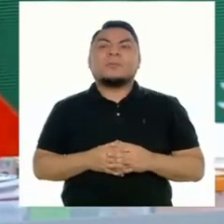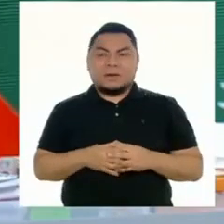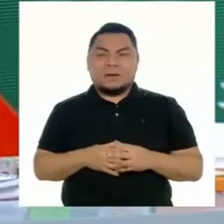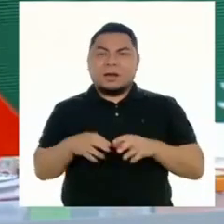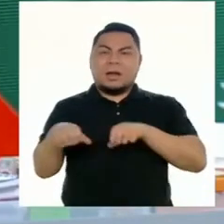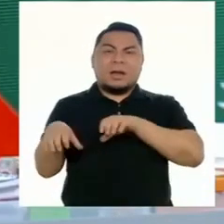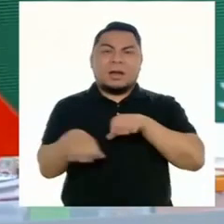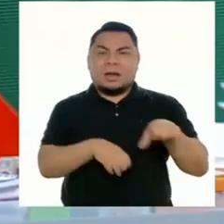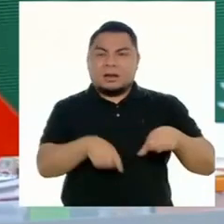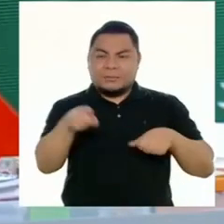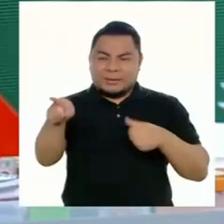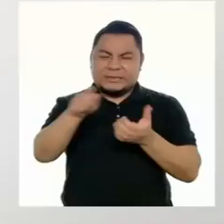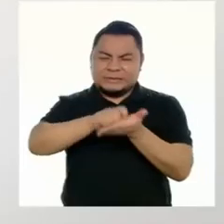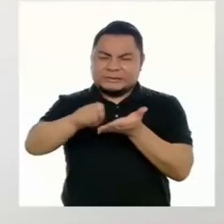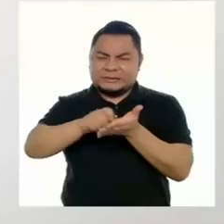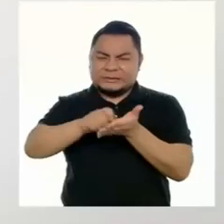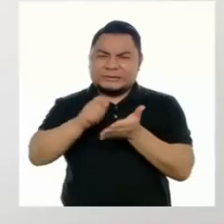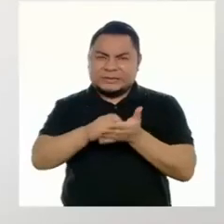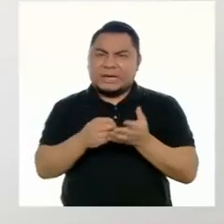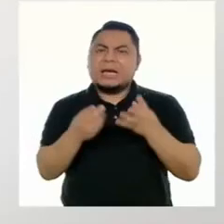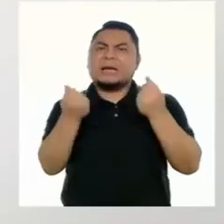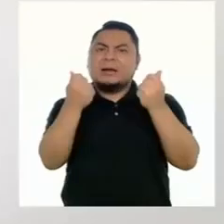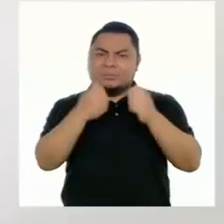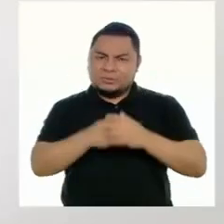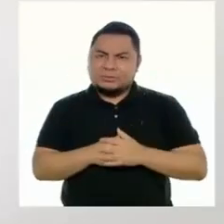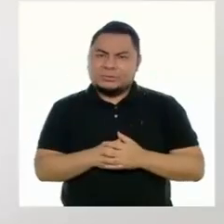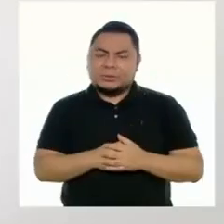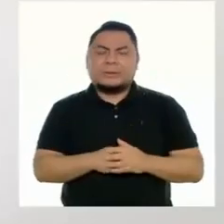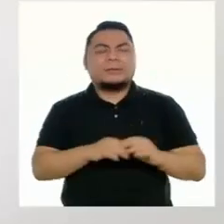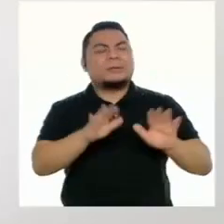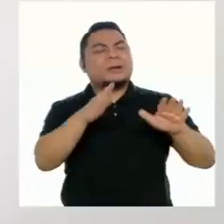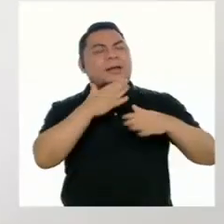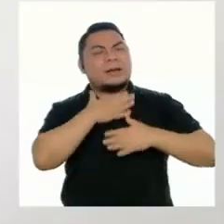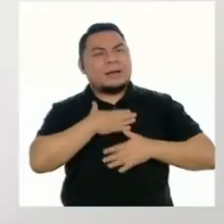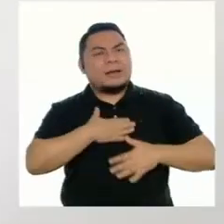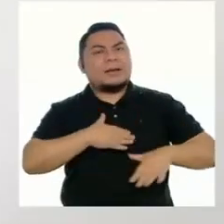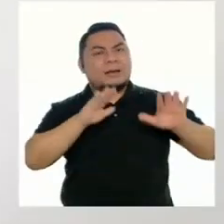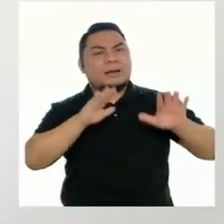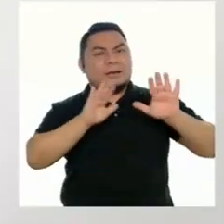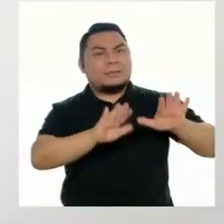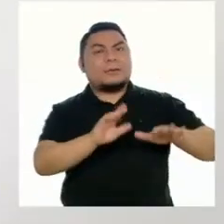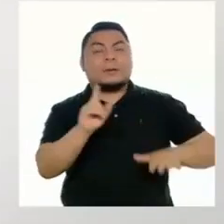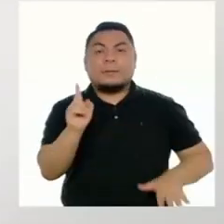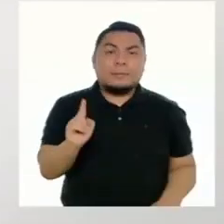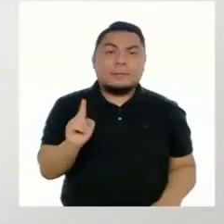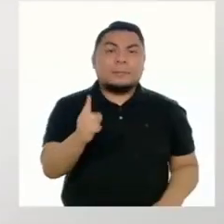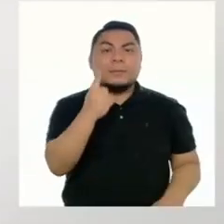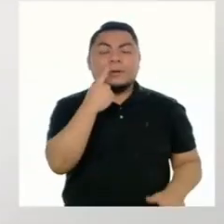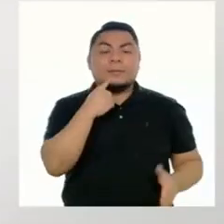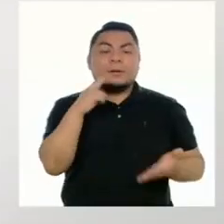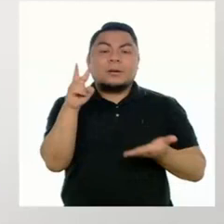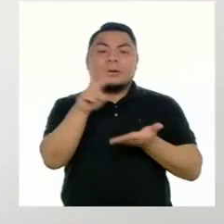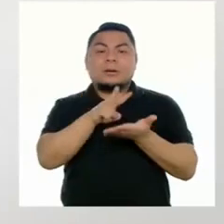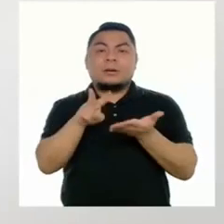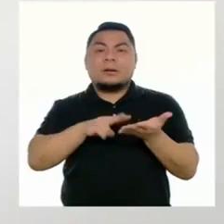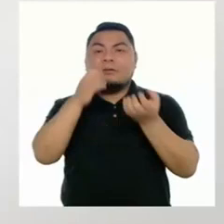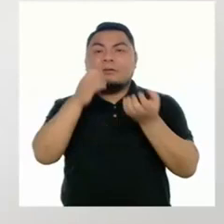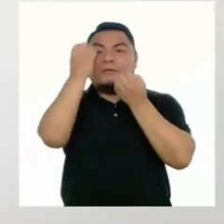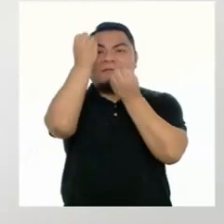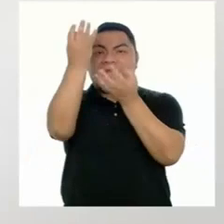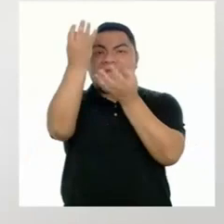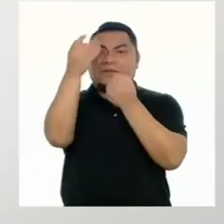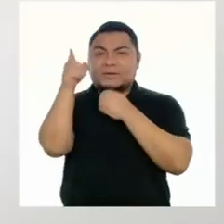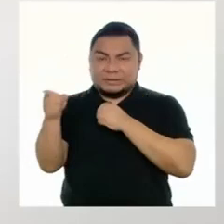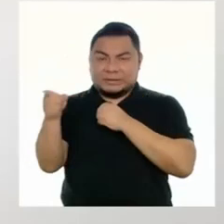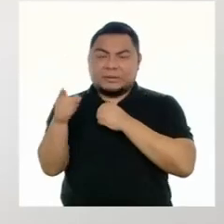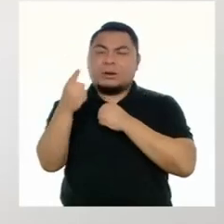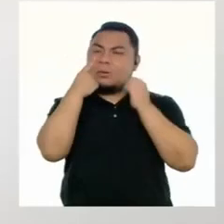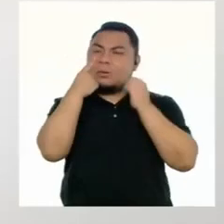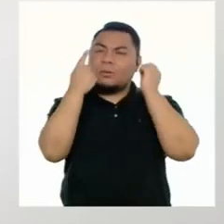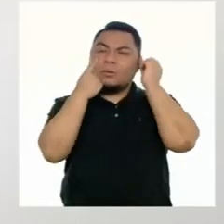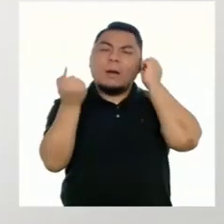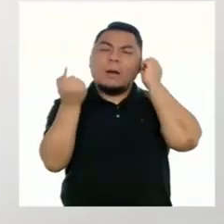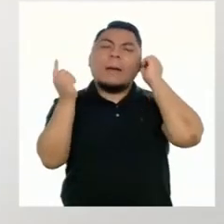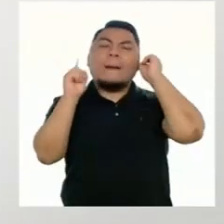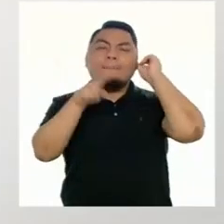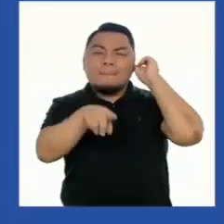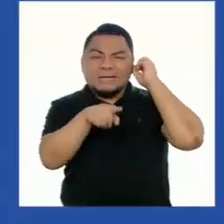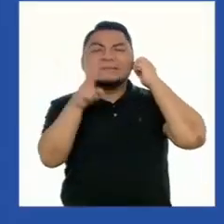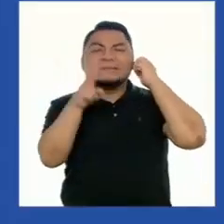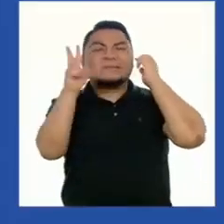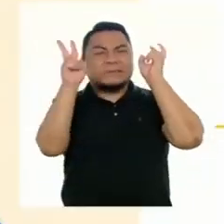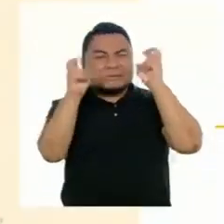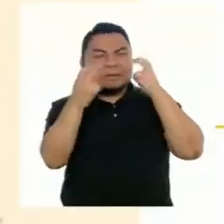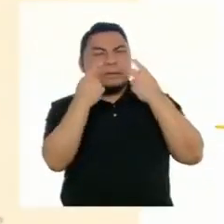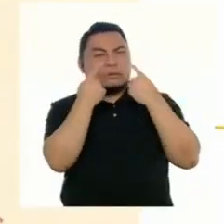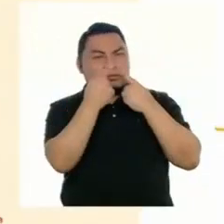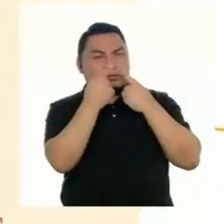Hagamos ese texto de inmediato. ¡Calma! Primero vamos a leer una infografía para conocer más sobre